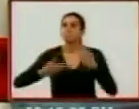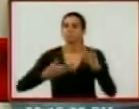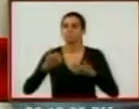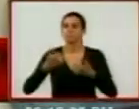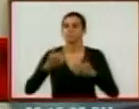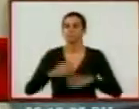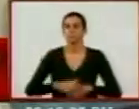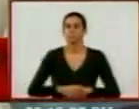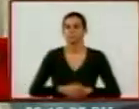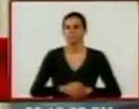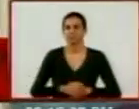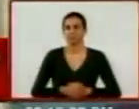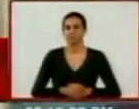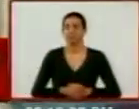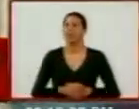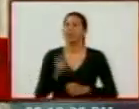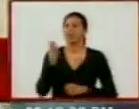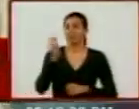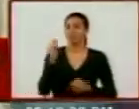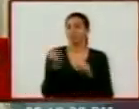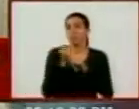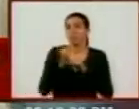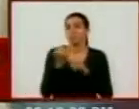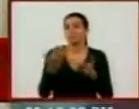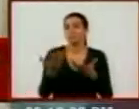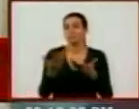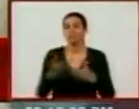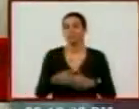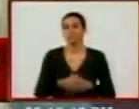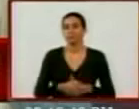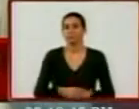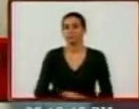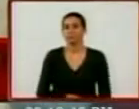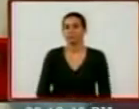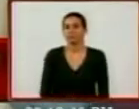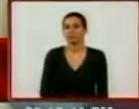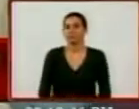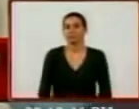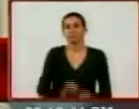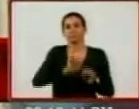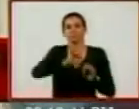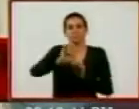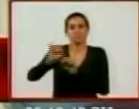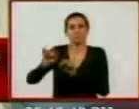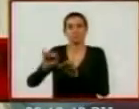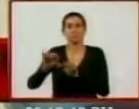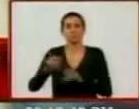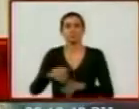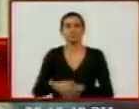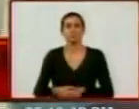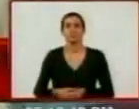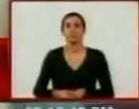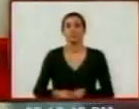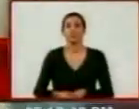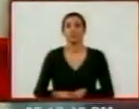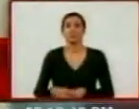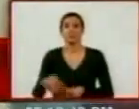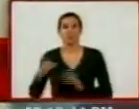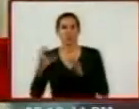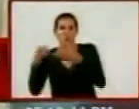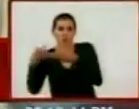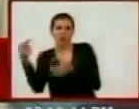esa en esa tarea de bueno de contraponer esta fuerza negativas a las fuerzas